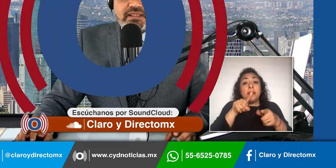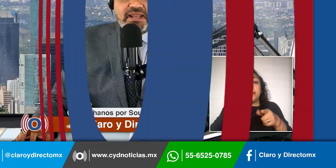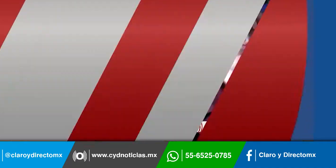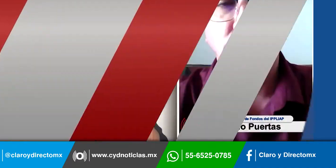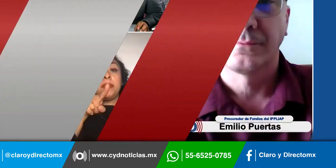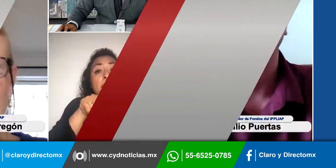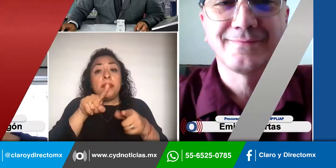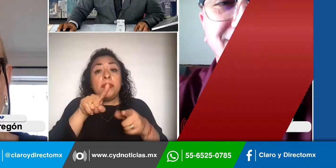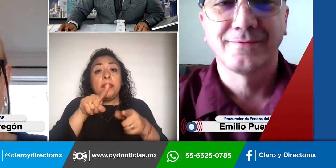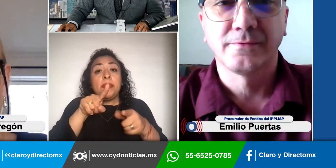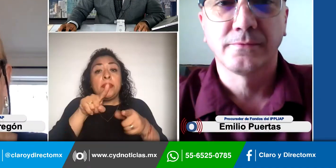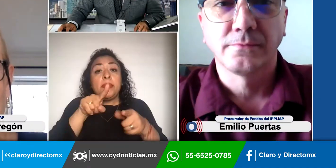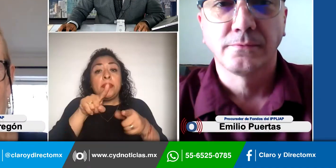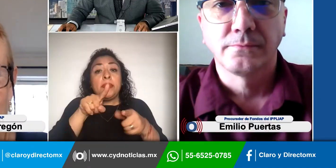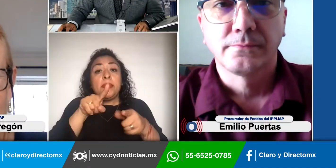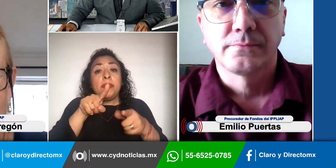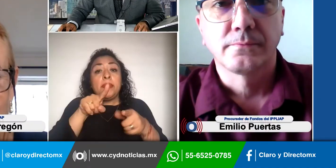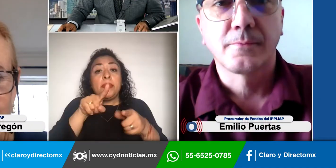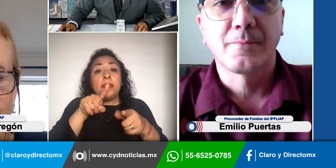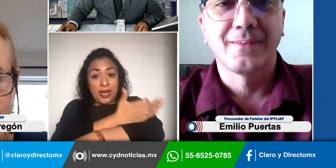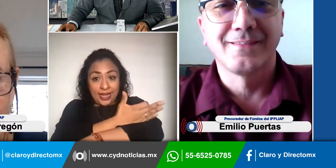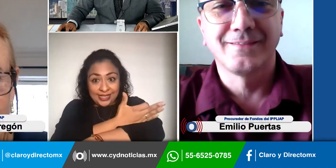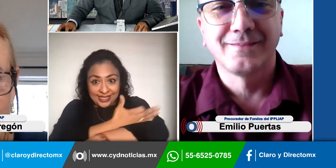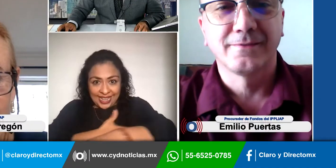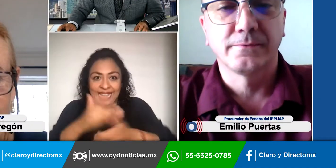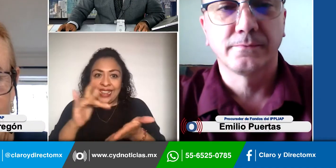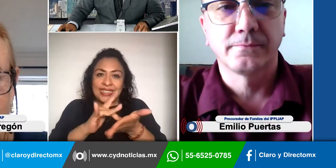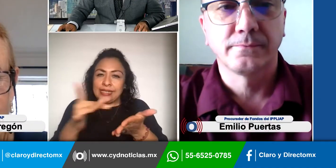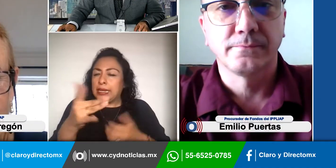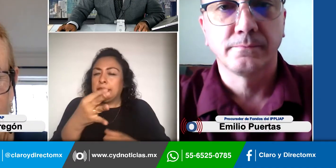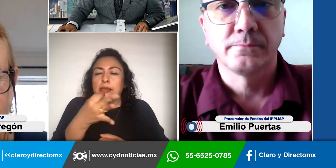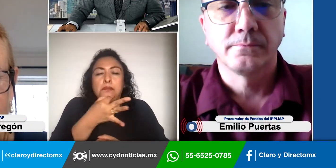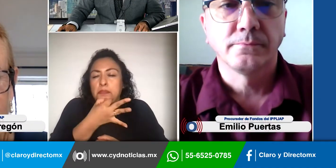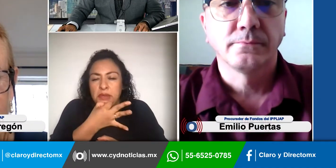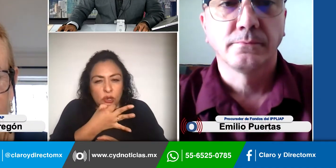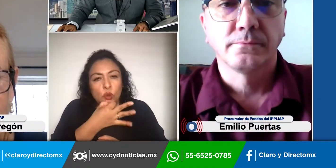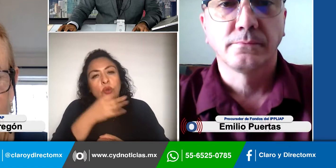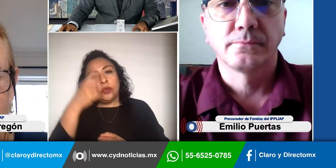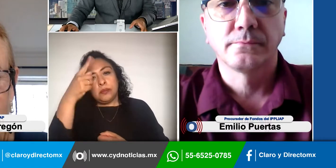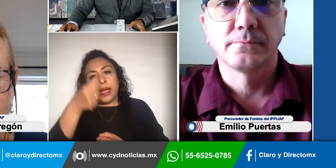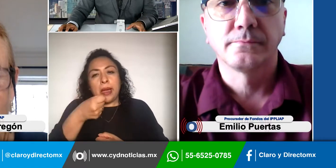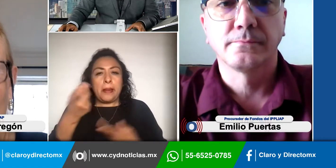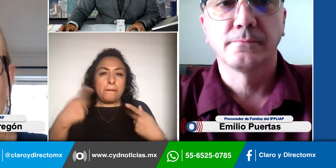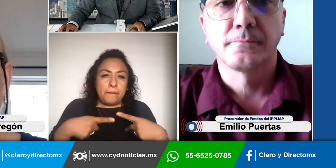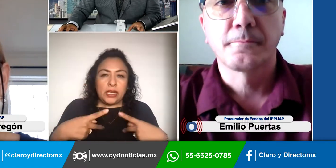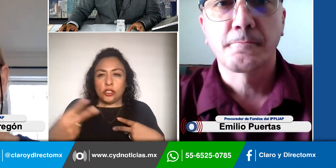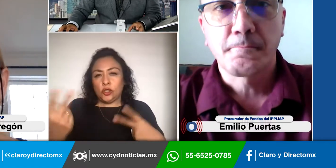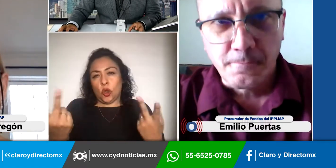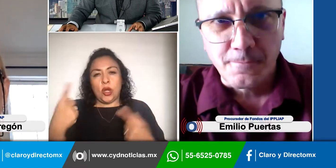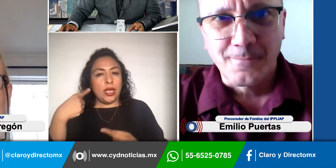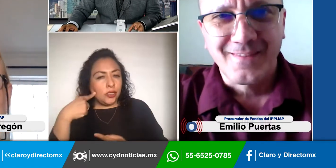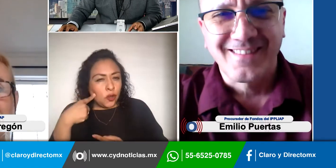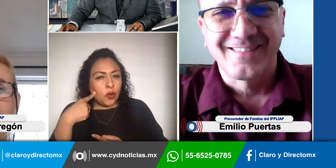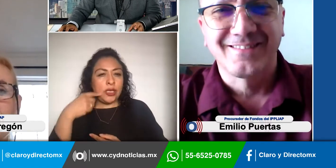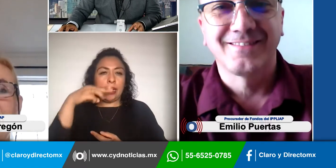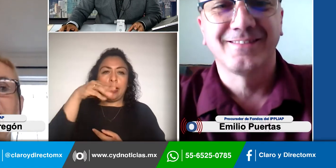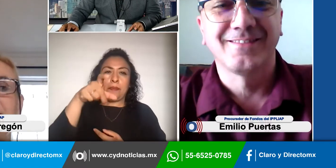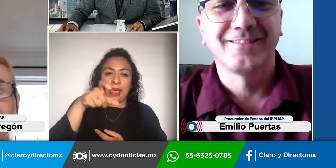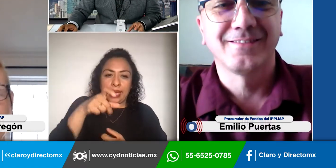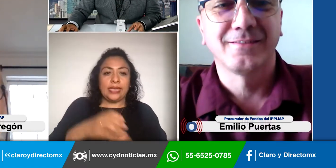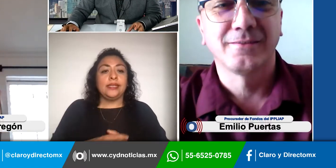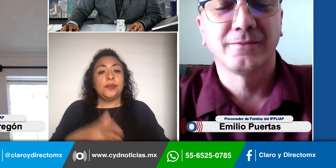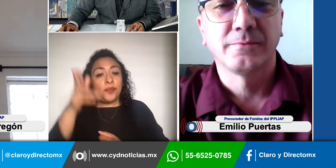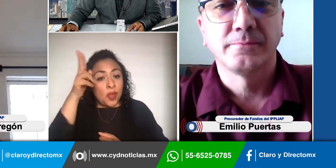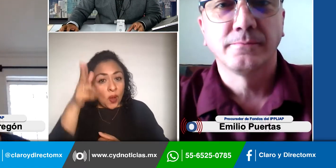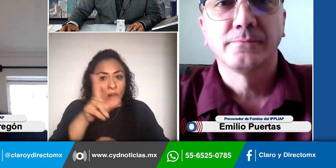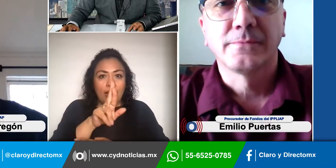buena tarde. Gracias por darnos unos minutos al público de Claro Directo MX. Hola, Roberto. Muchas gracias a ustedes.